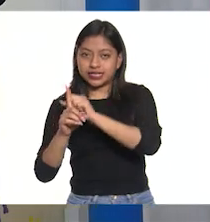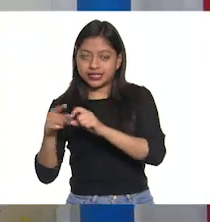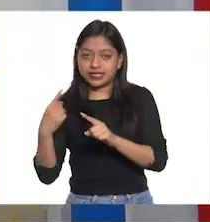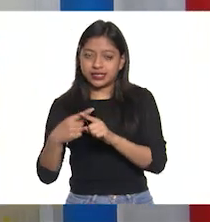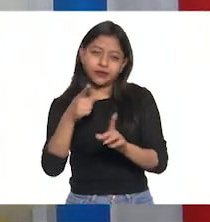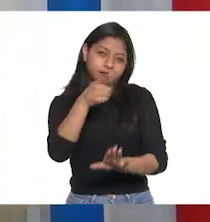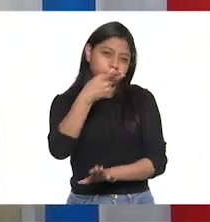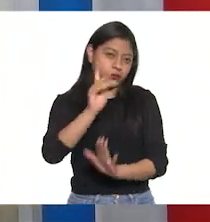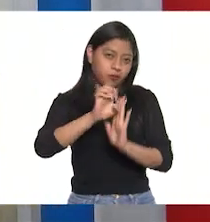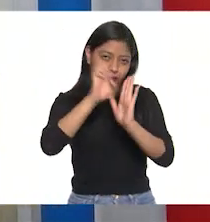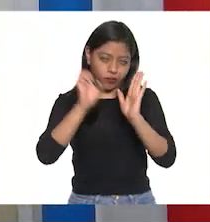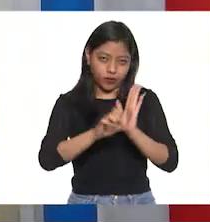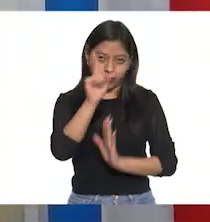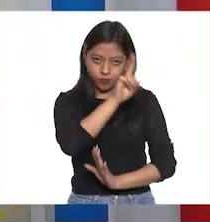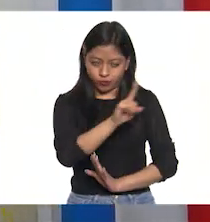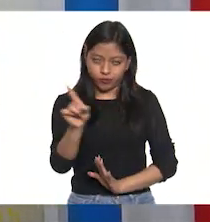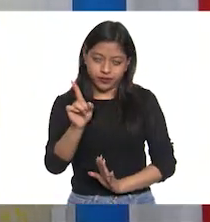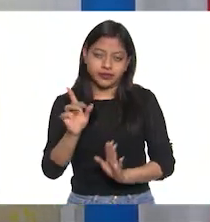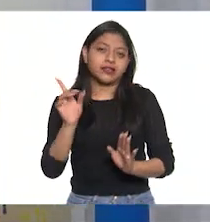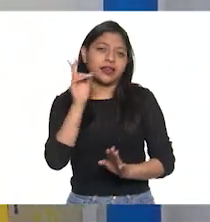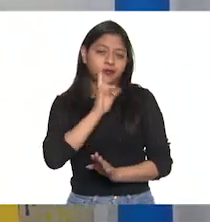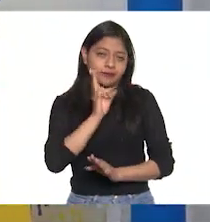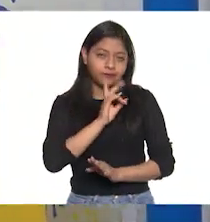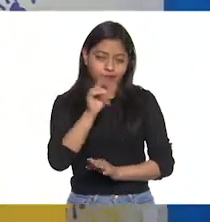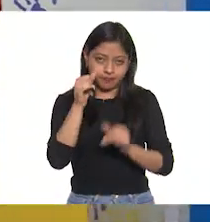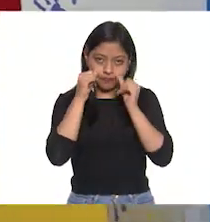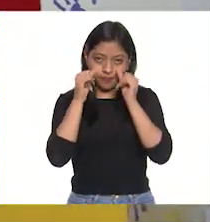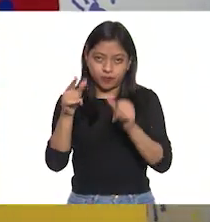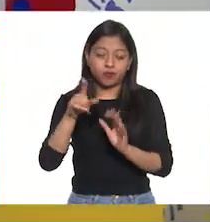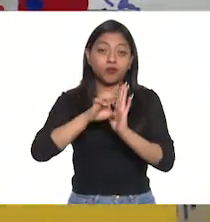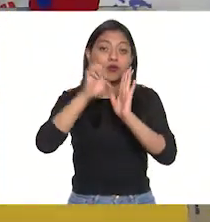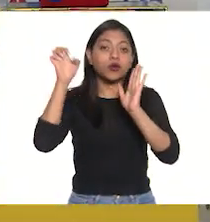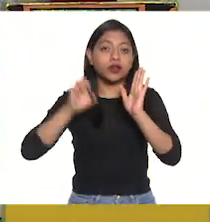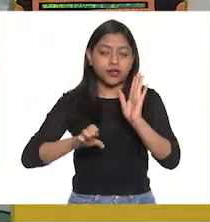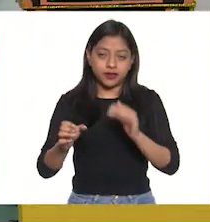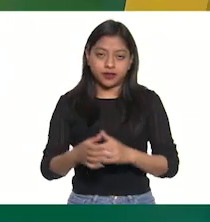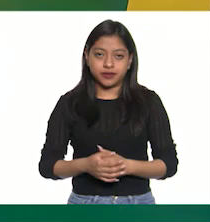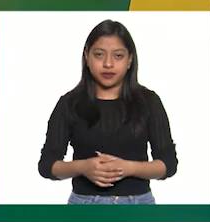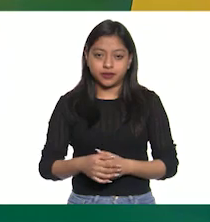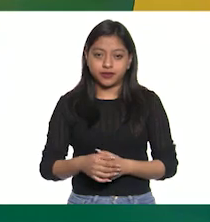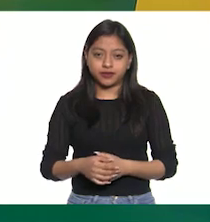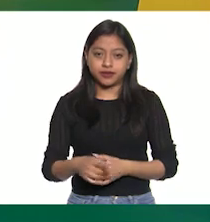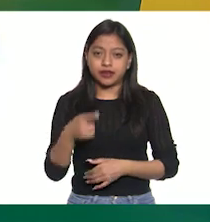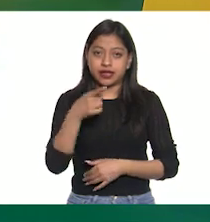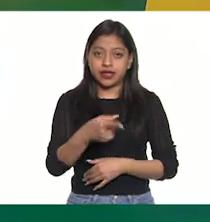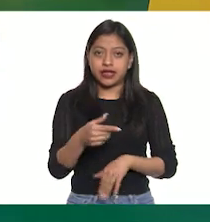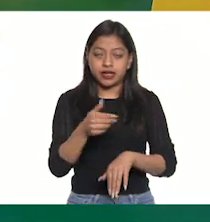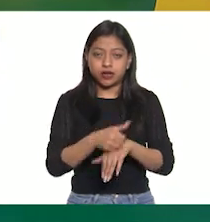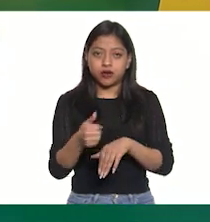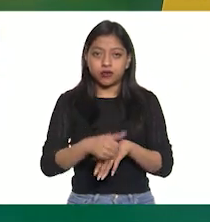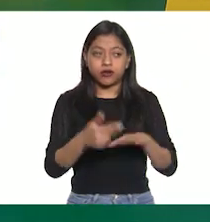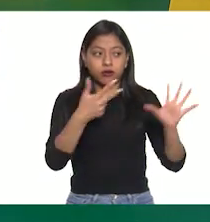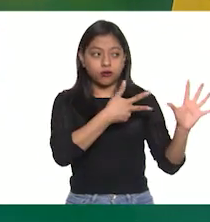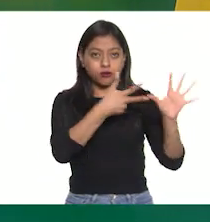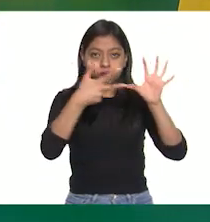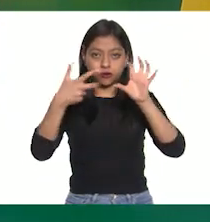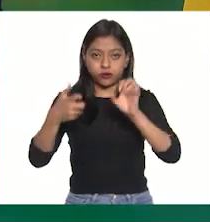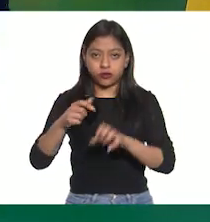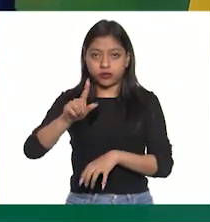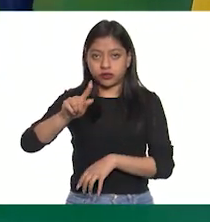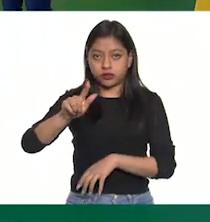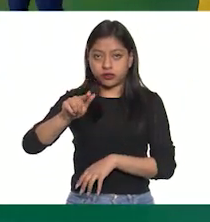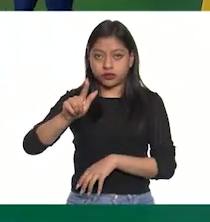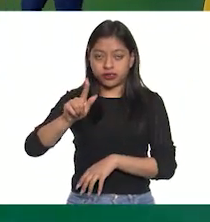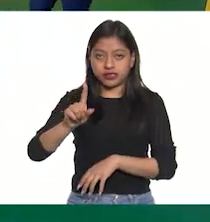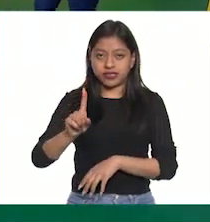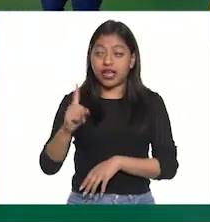supongamos, Eli, y ustedes, niñas y niños, pongan atención. Si yo tiro y cayera en el 870, ¿cuánto